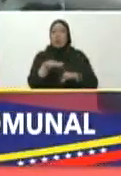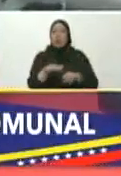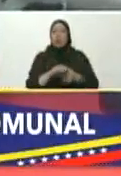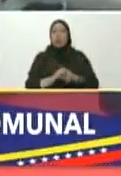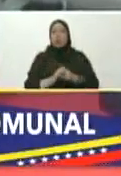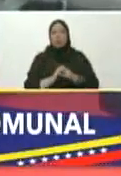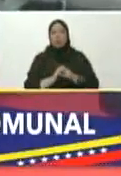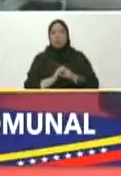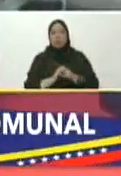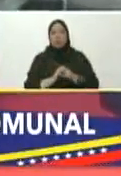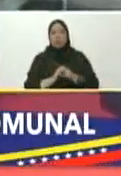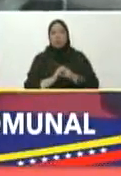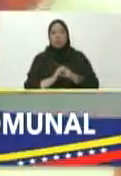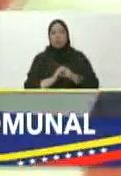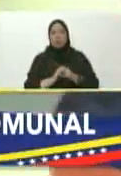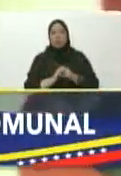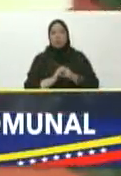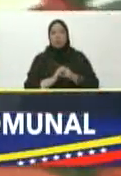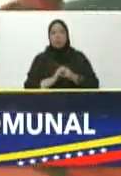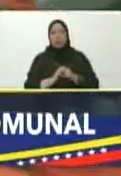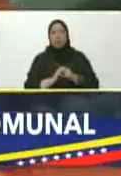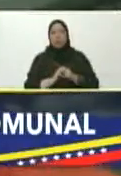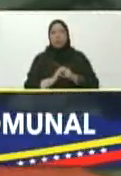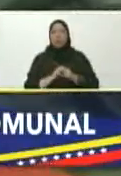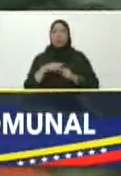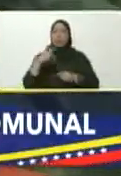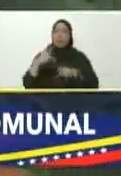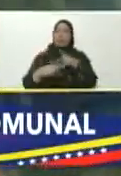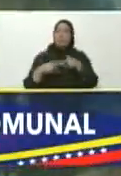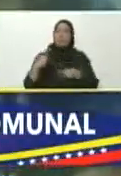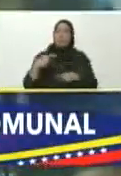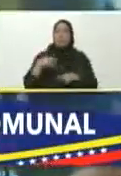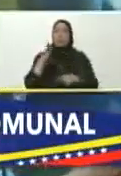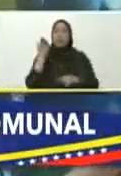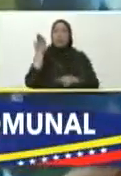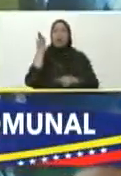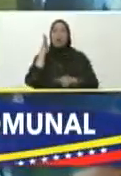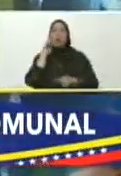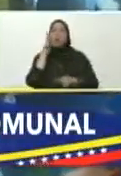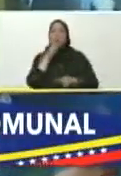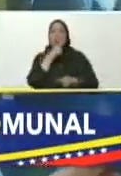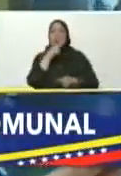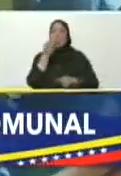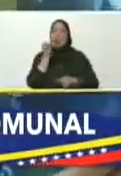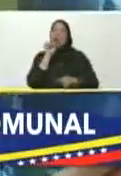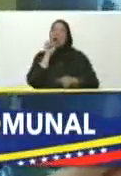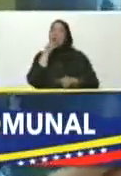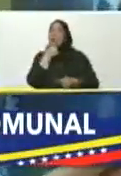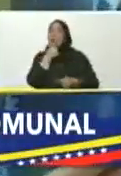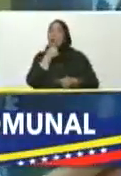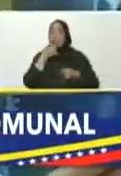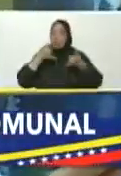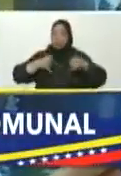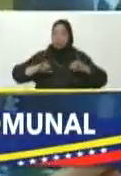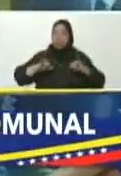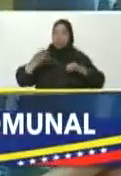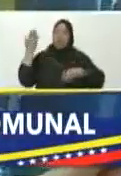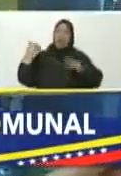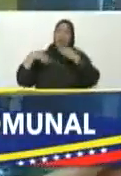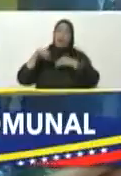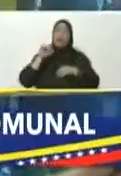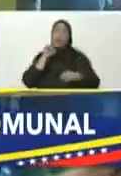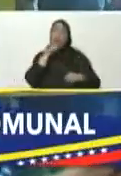Farfán? ¿Y dónde naciste tú? ¿Y tu mamá dónde nació? ¿Y tu abuela? ¿Y tu bisabuela?